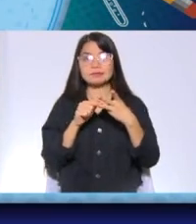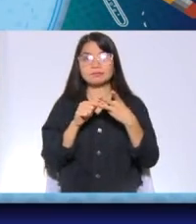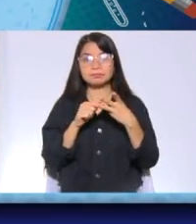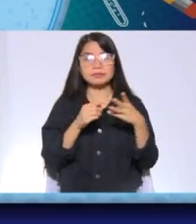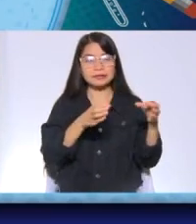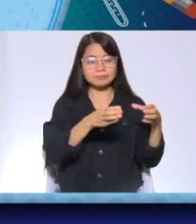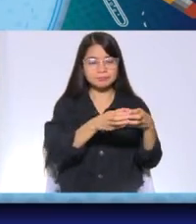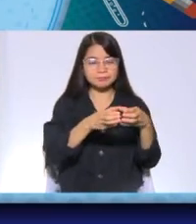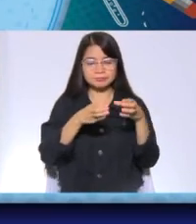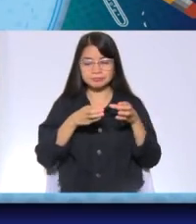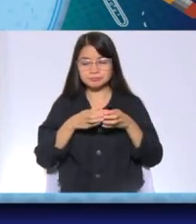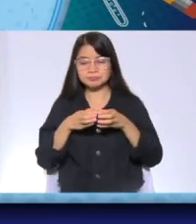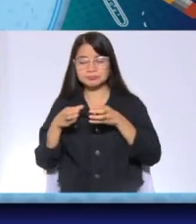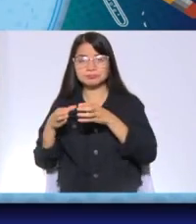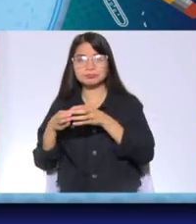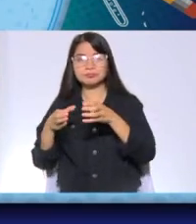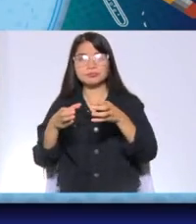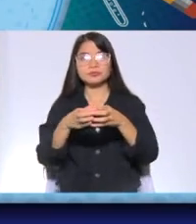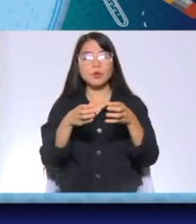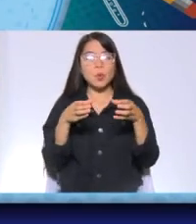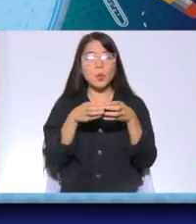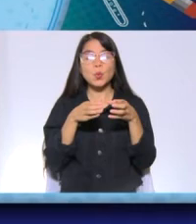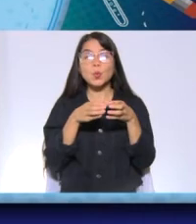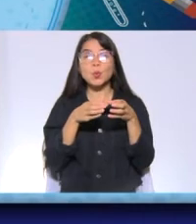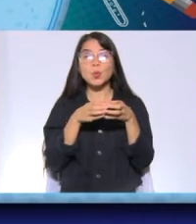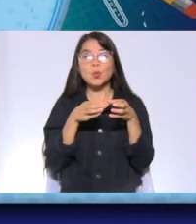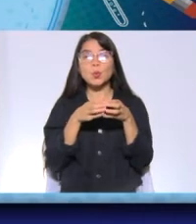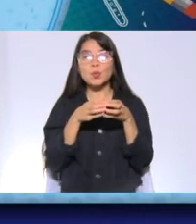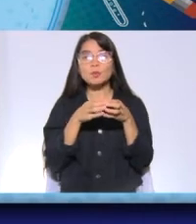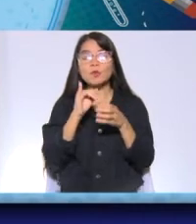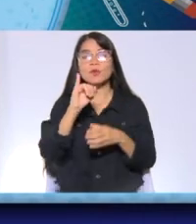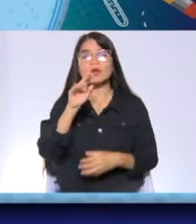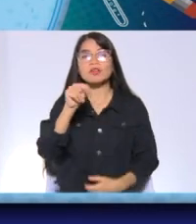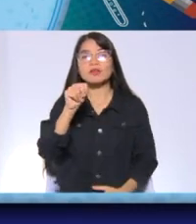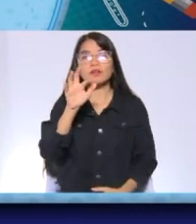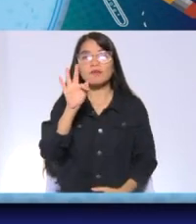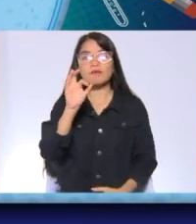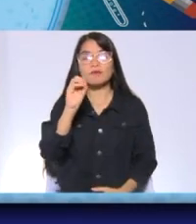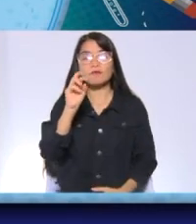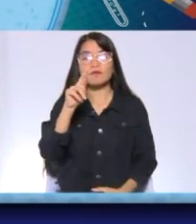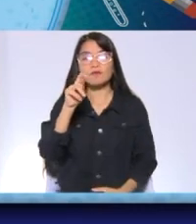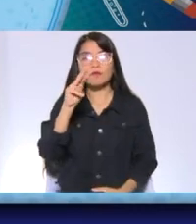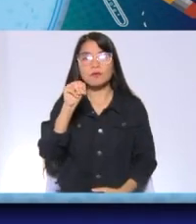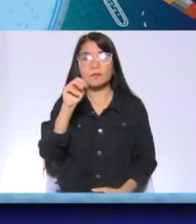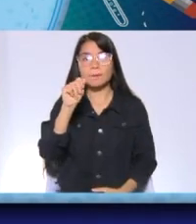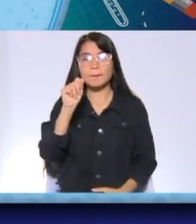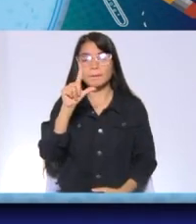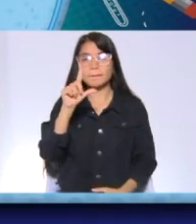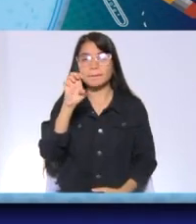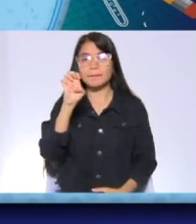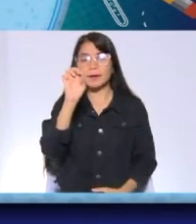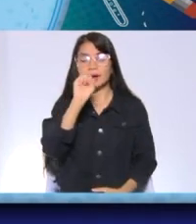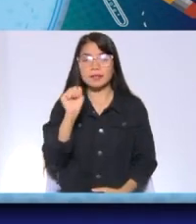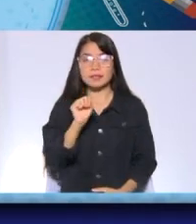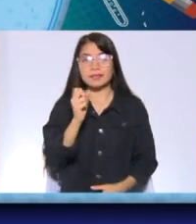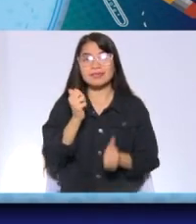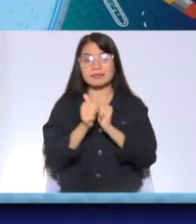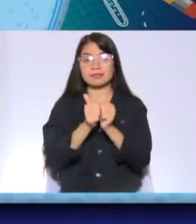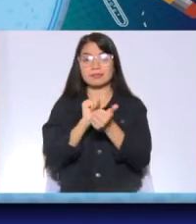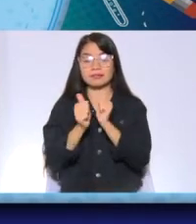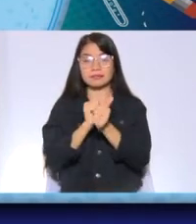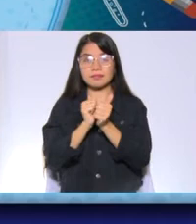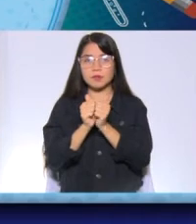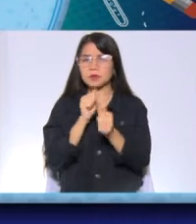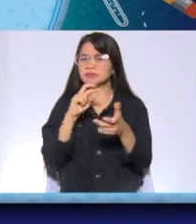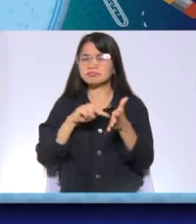grupos informales de deporte. ¿Qué son estos grupos informales de deporte? Son aquellos grupos integrados por personas